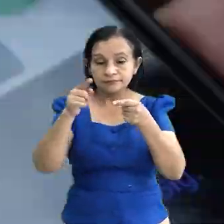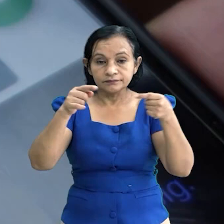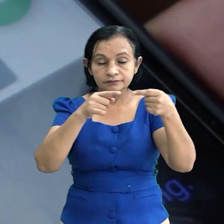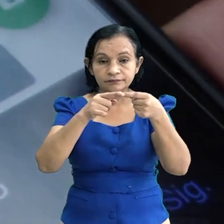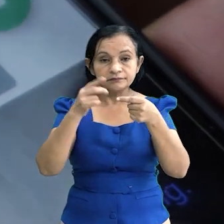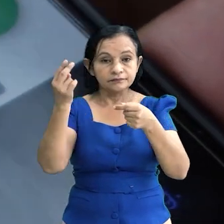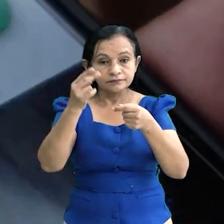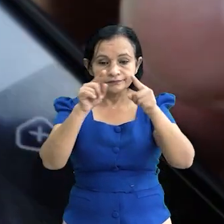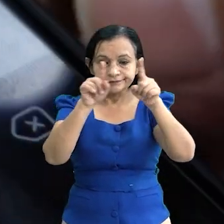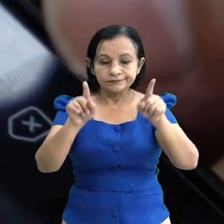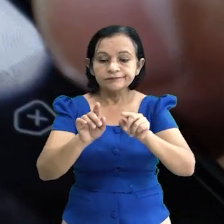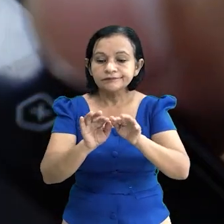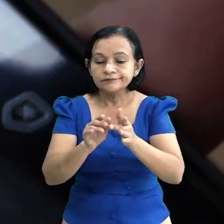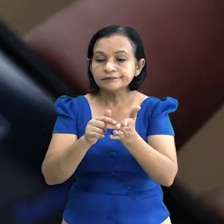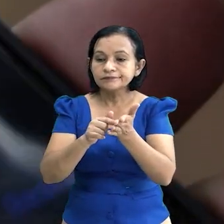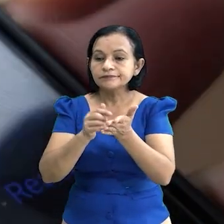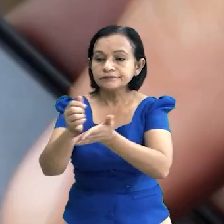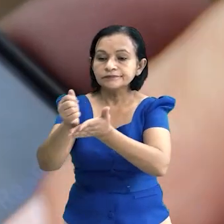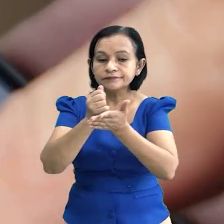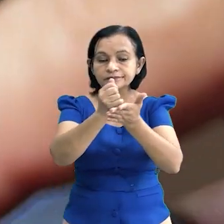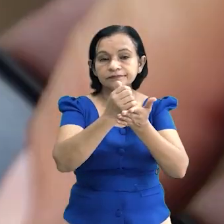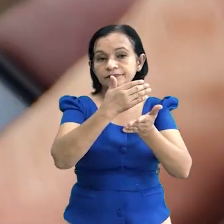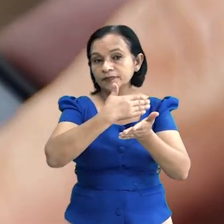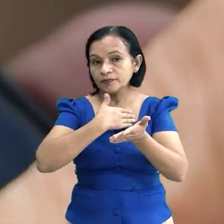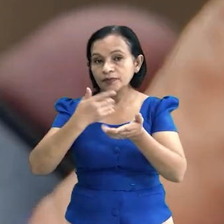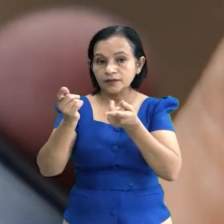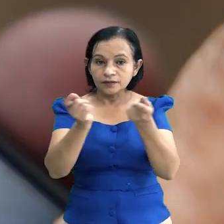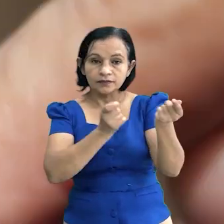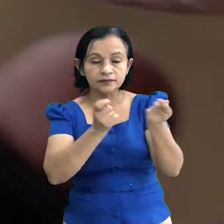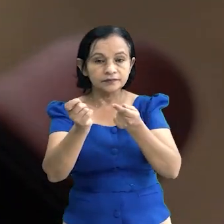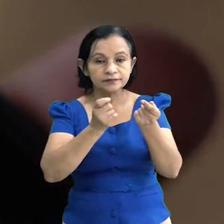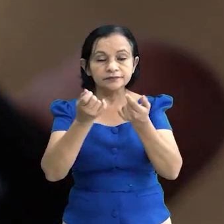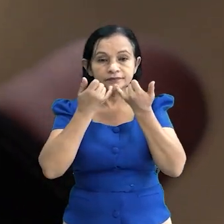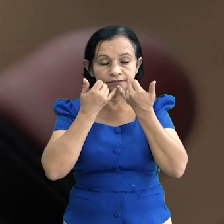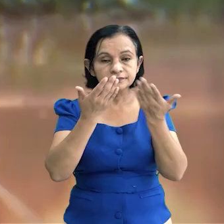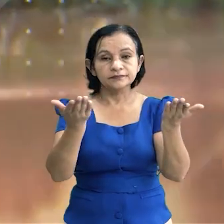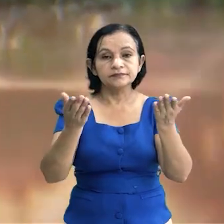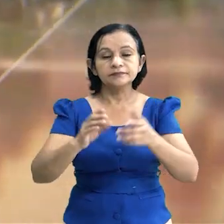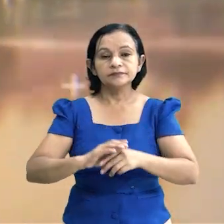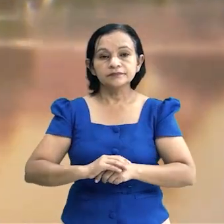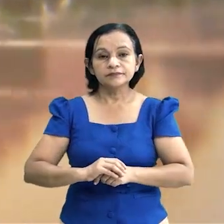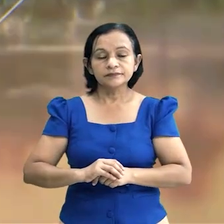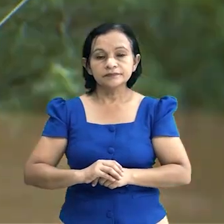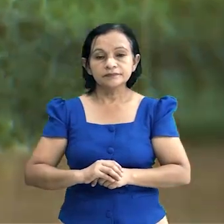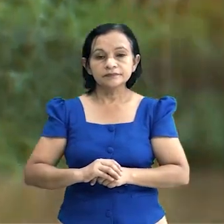al uso de tecnologías que vienen ayudando a un mejor manejo cartográfico de la información.